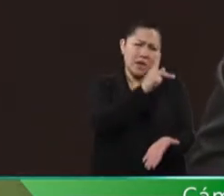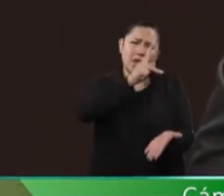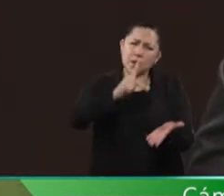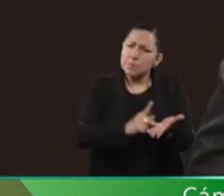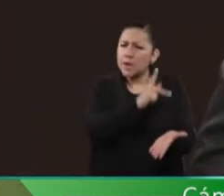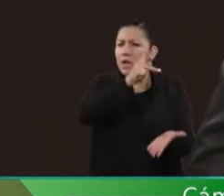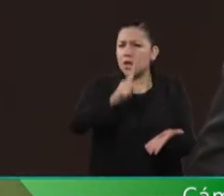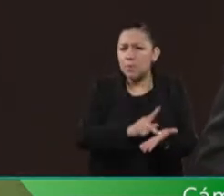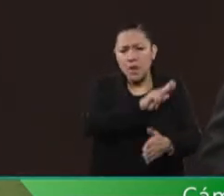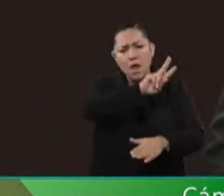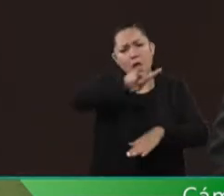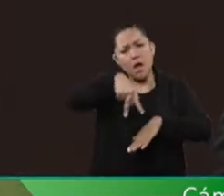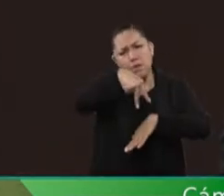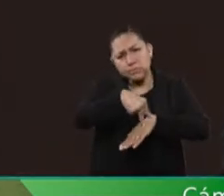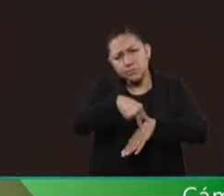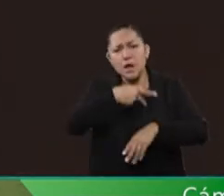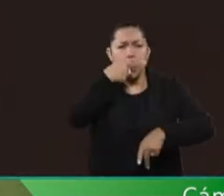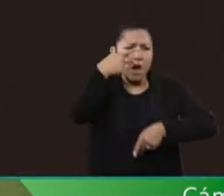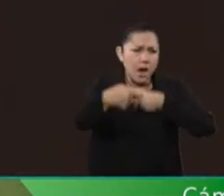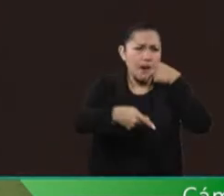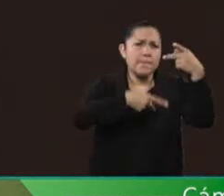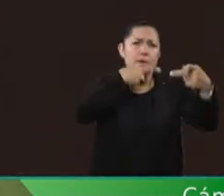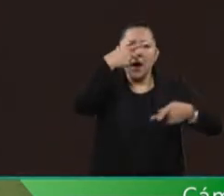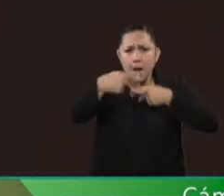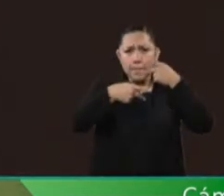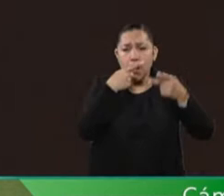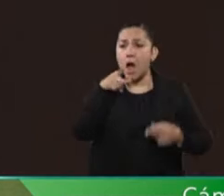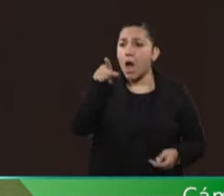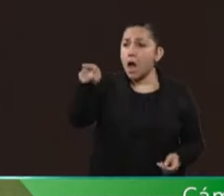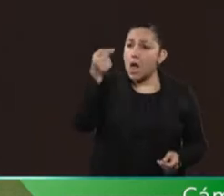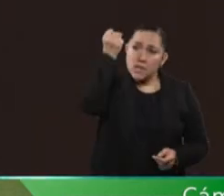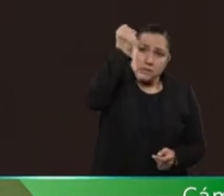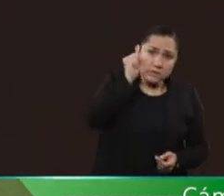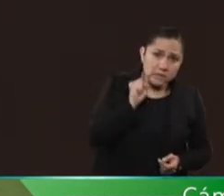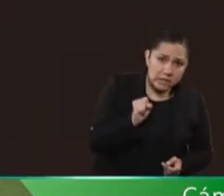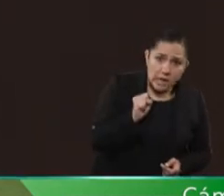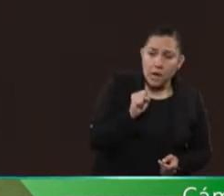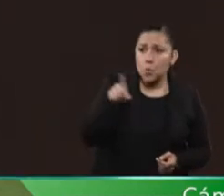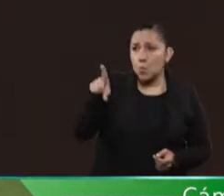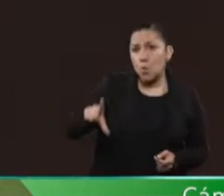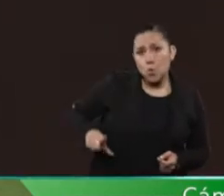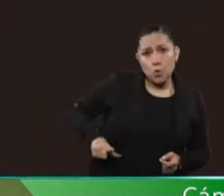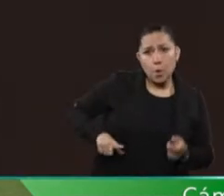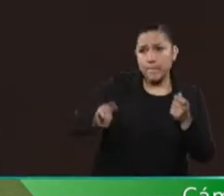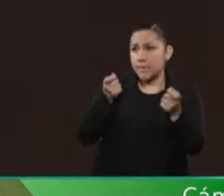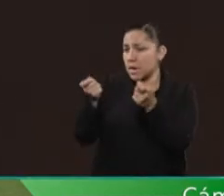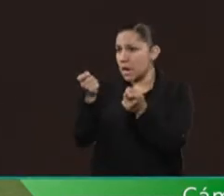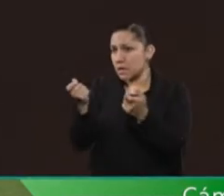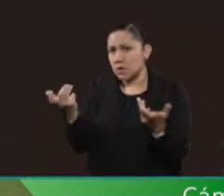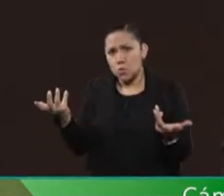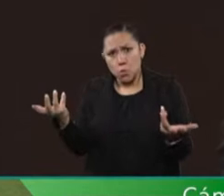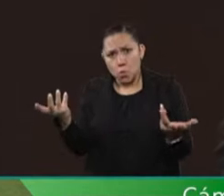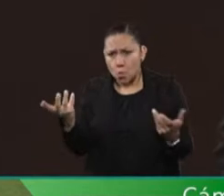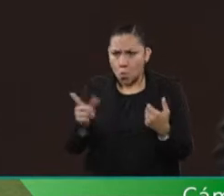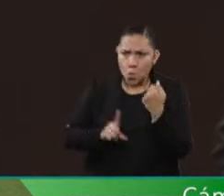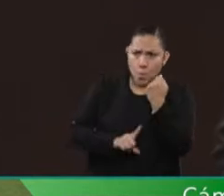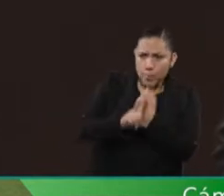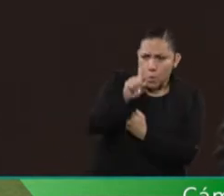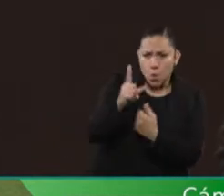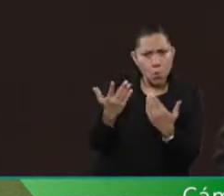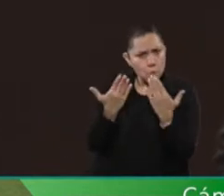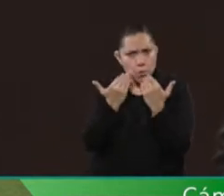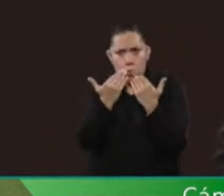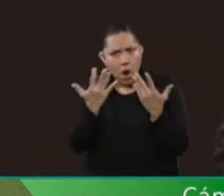repiten que la ingobernabilidad en el Estado de Sinaloa y la violencia no existen vienen